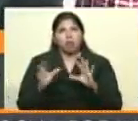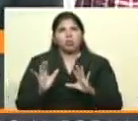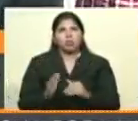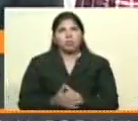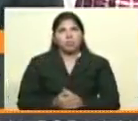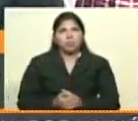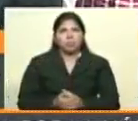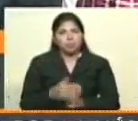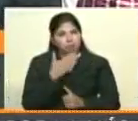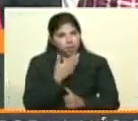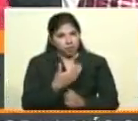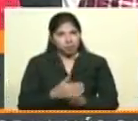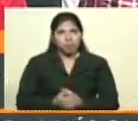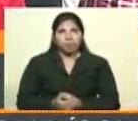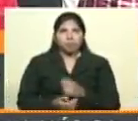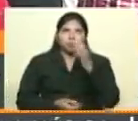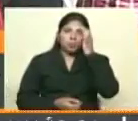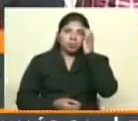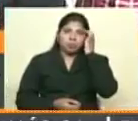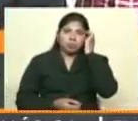gracias.